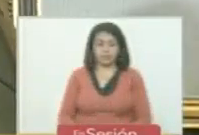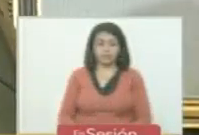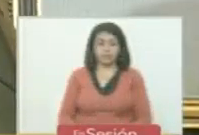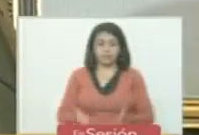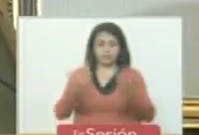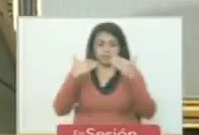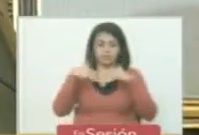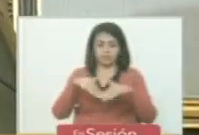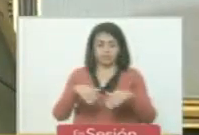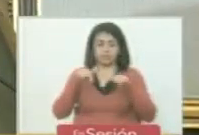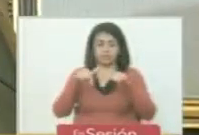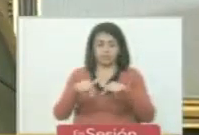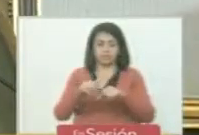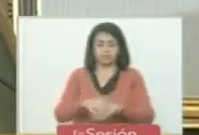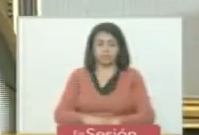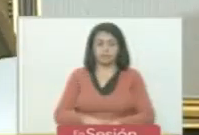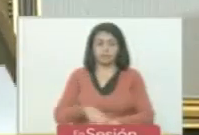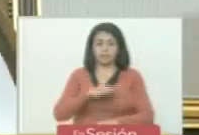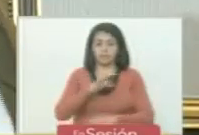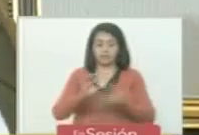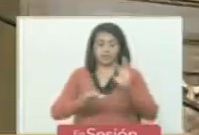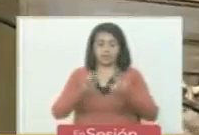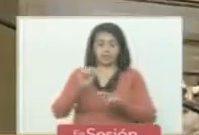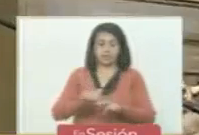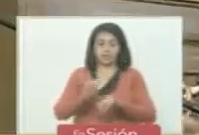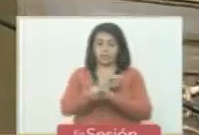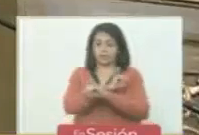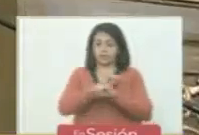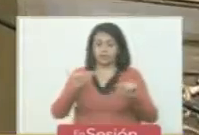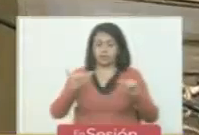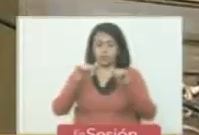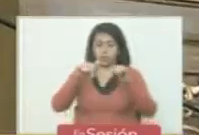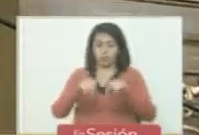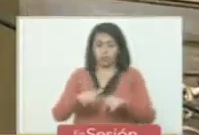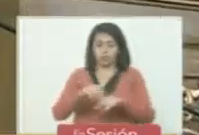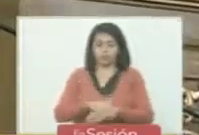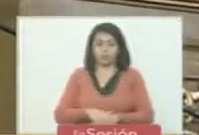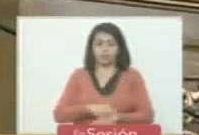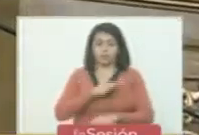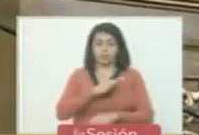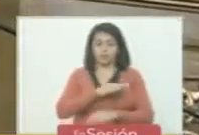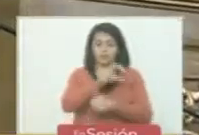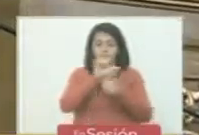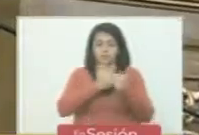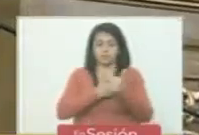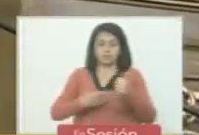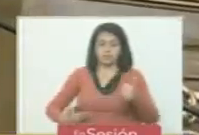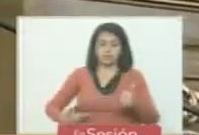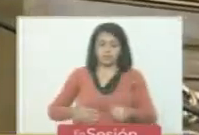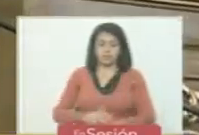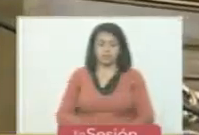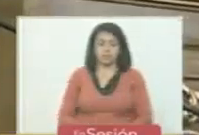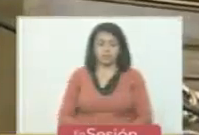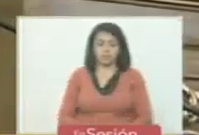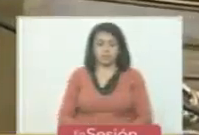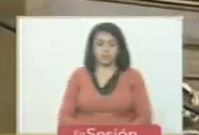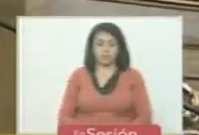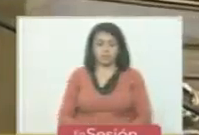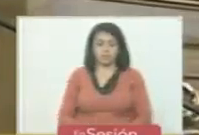Siguiente punto del orden del día, ciudadana secretaria. Agotada la agenda del orden del día, ciudadana vicepresidenta.